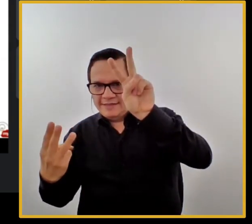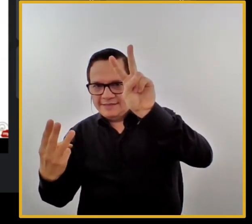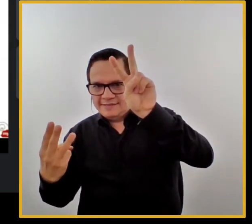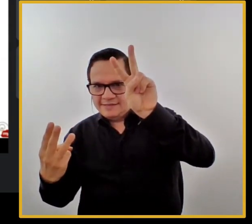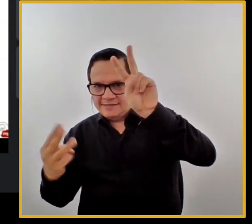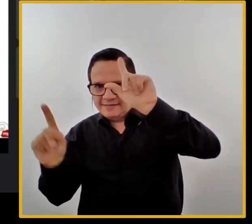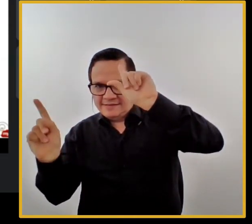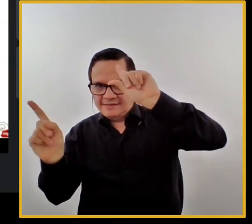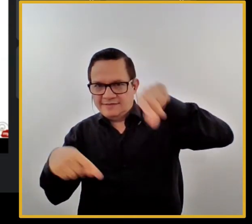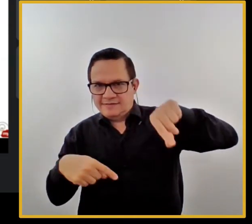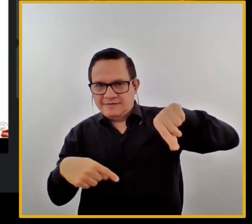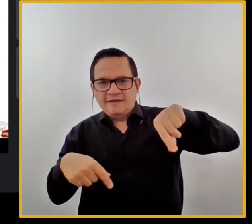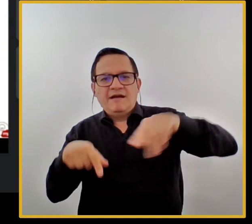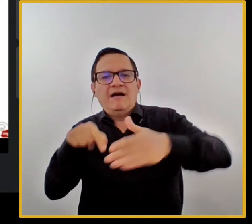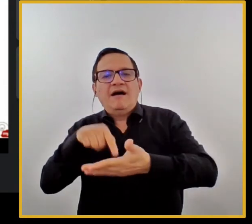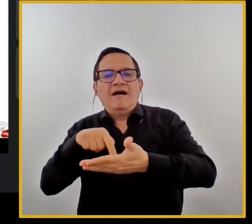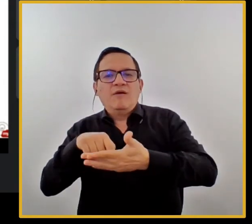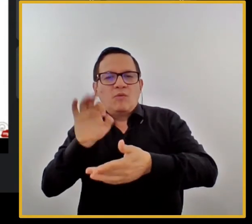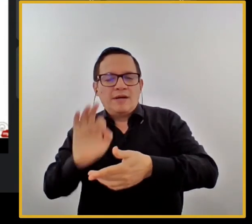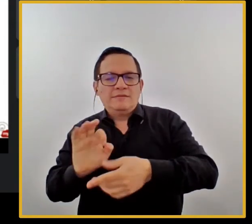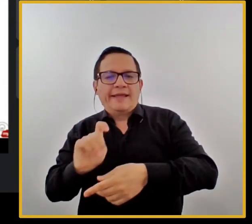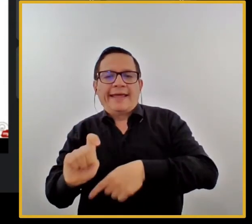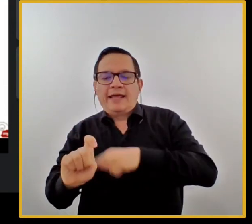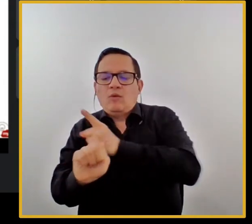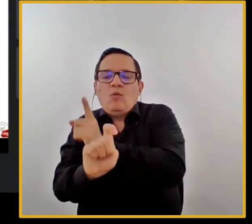3, entonces abajo me queda 1.